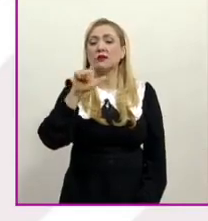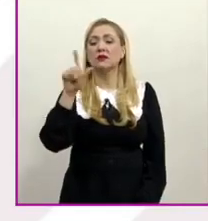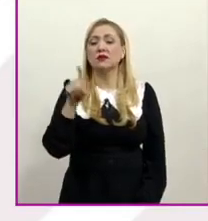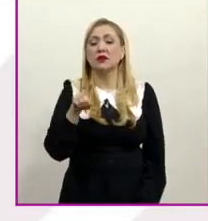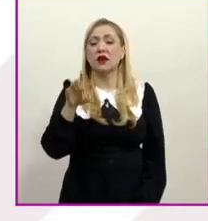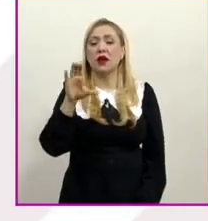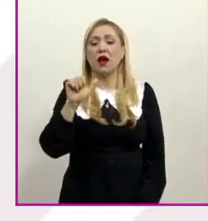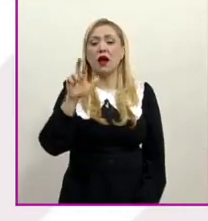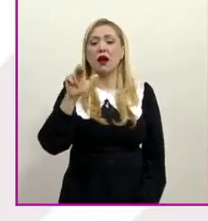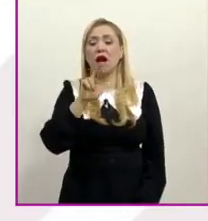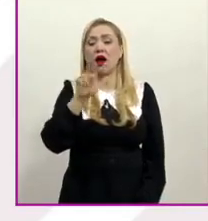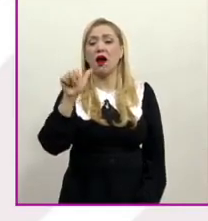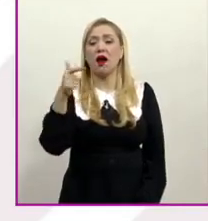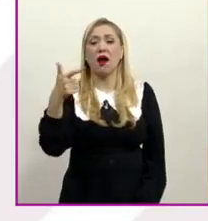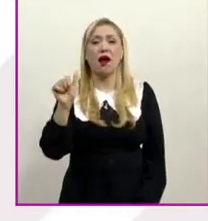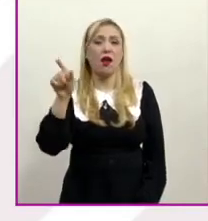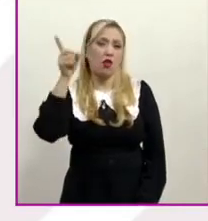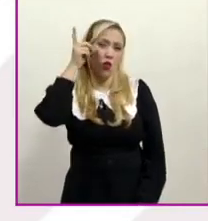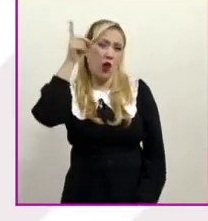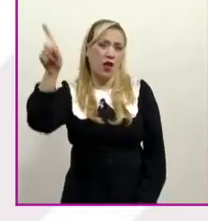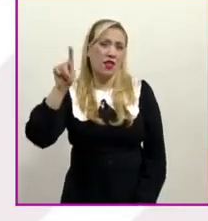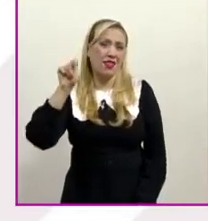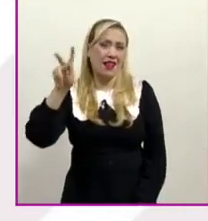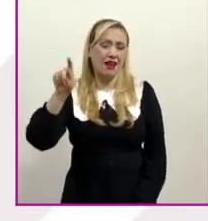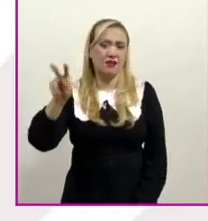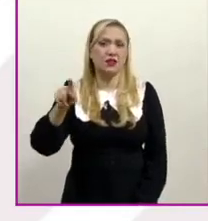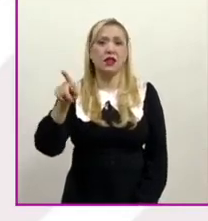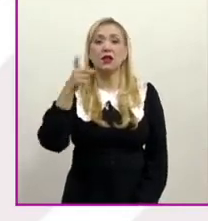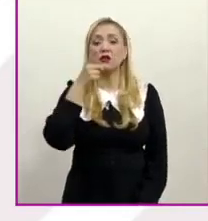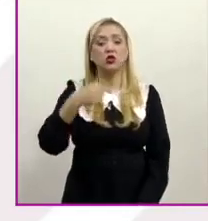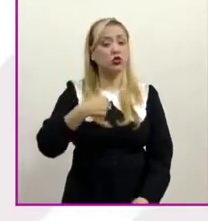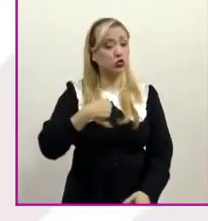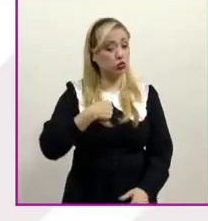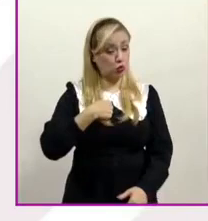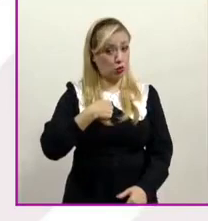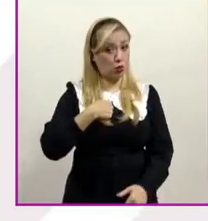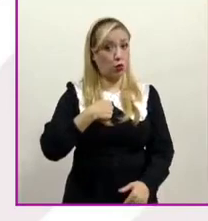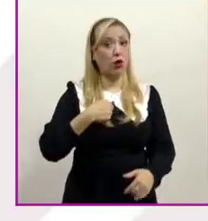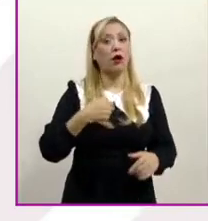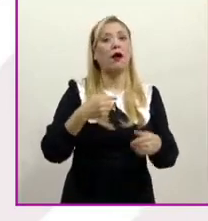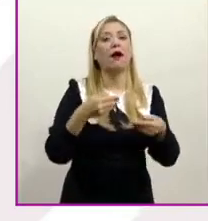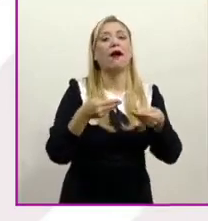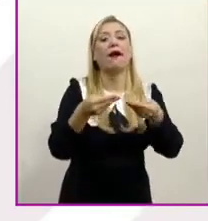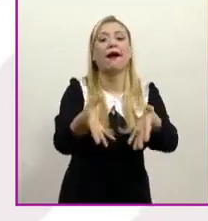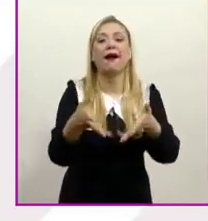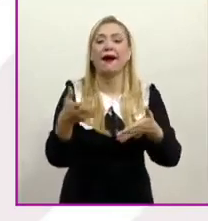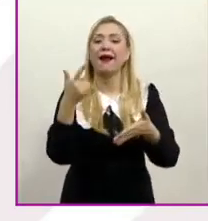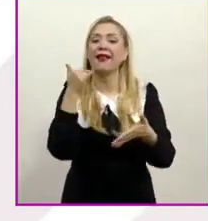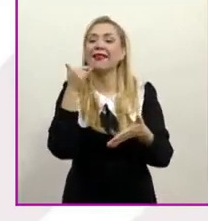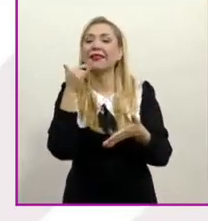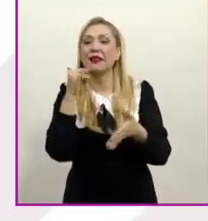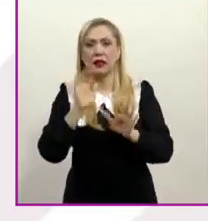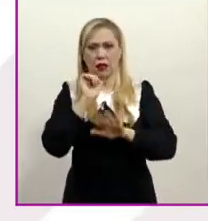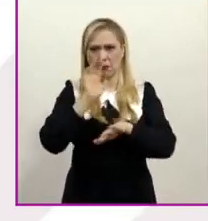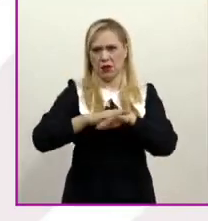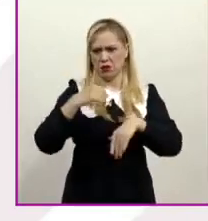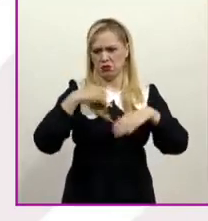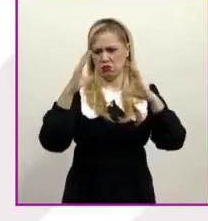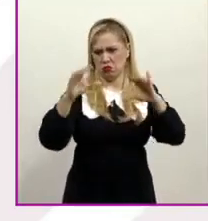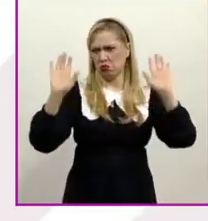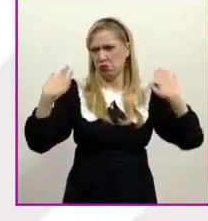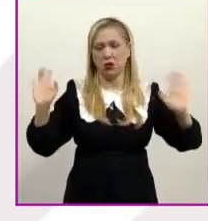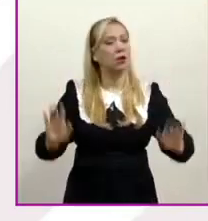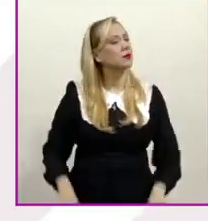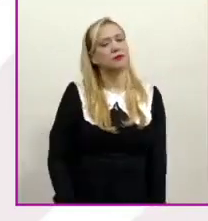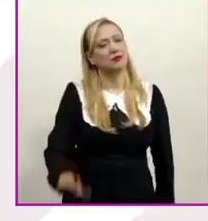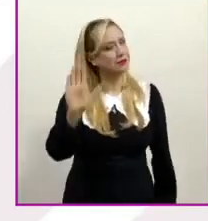No, señor. Tenemos que tomar responsabilidad. Sí, sí, educamos. Porque el arte del